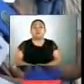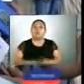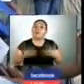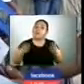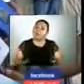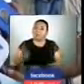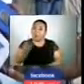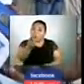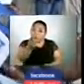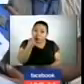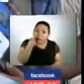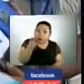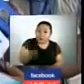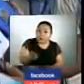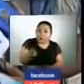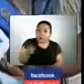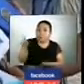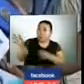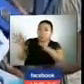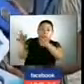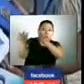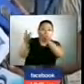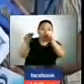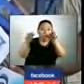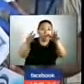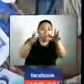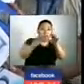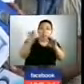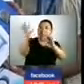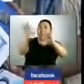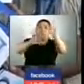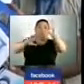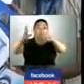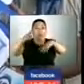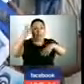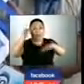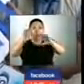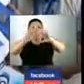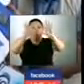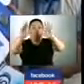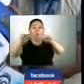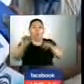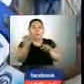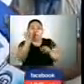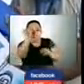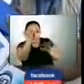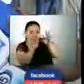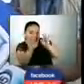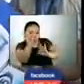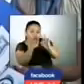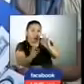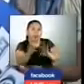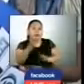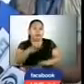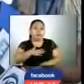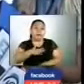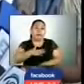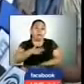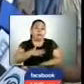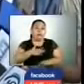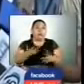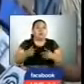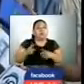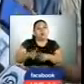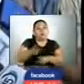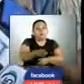por eso es que ellos ven que el humo que echa la termoniburizadora es más grande es más bastante pero porque es más gruesa la partícula que sale no así de la